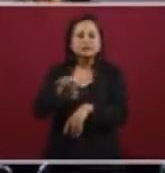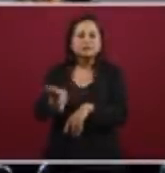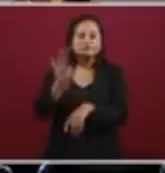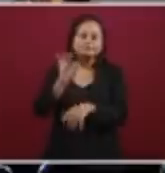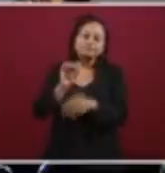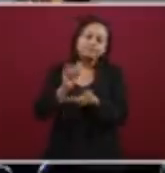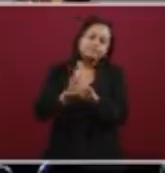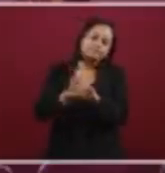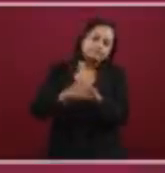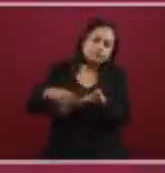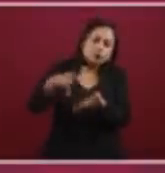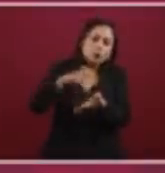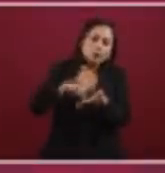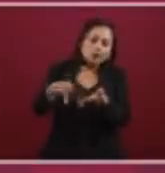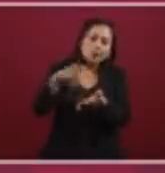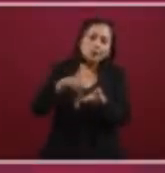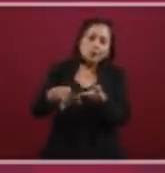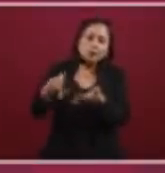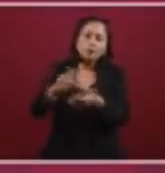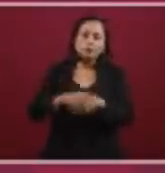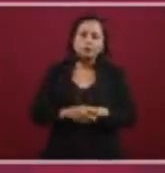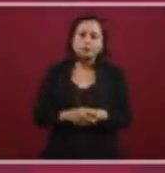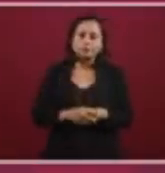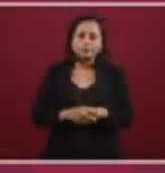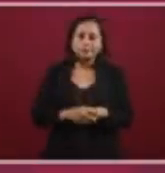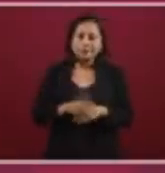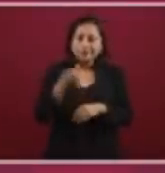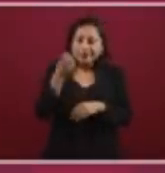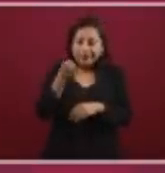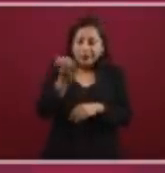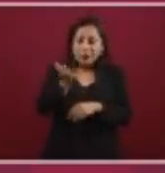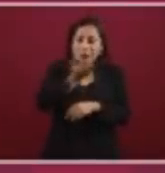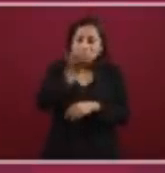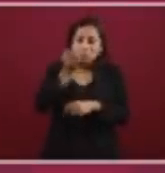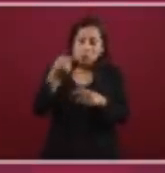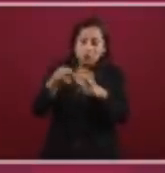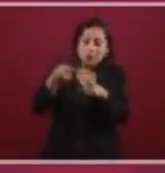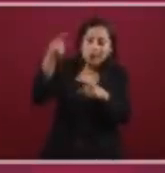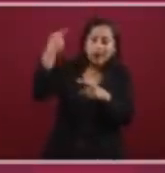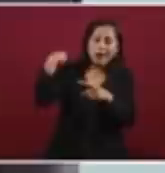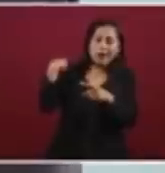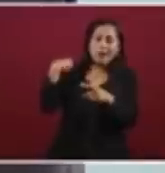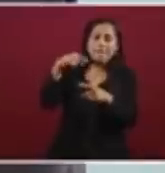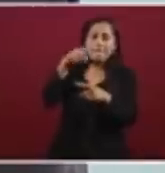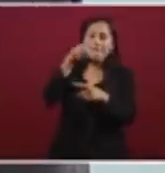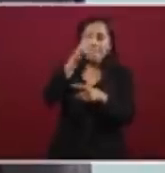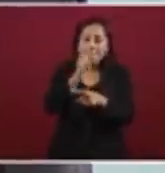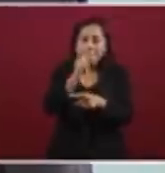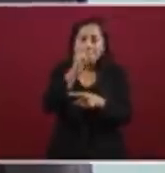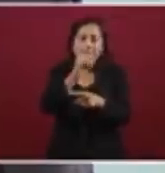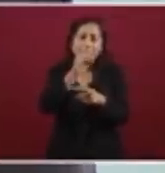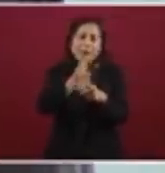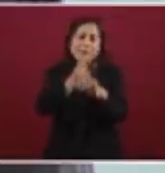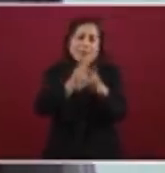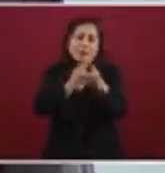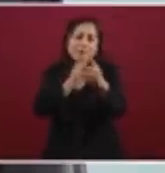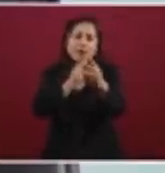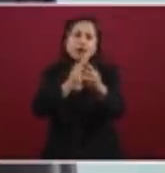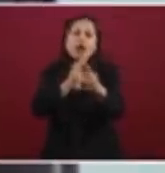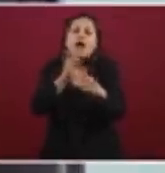entonces todo esto lo estamos arreglando es como el caso de los medicamentos es